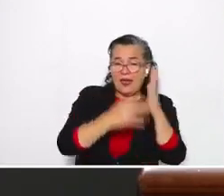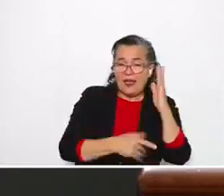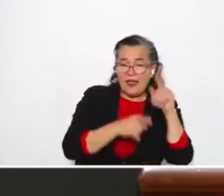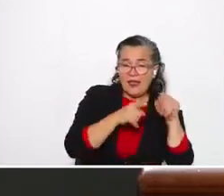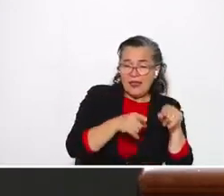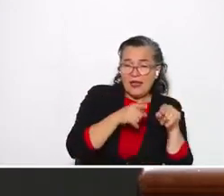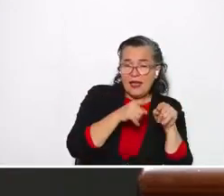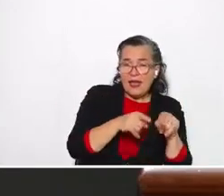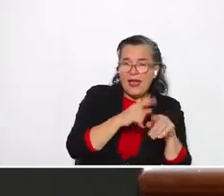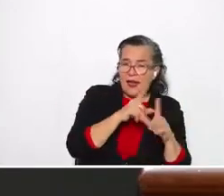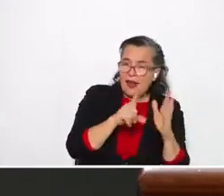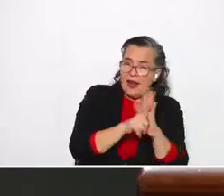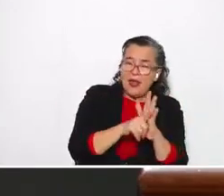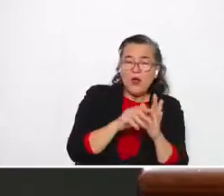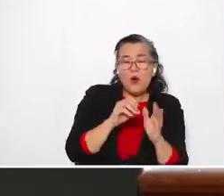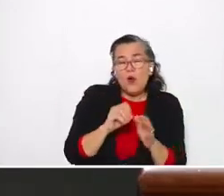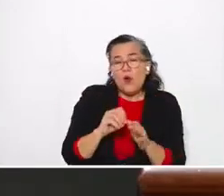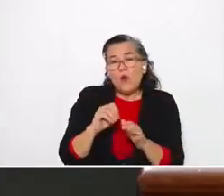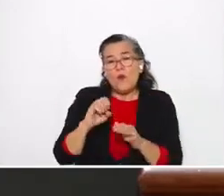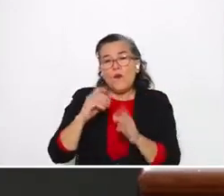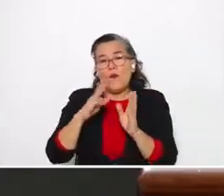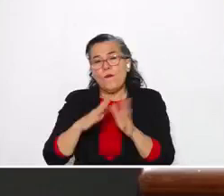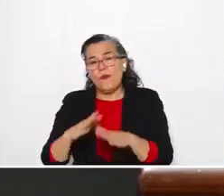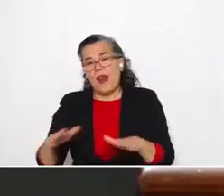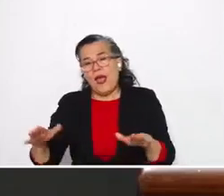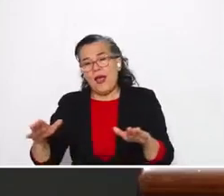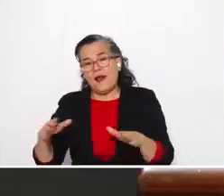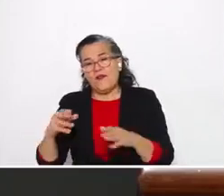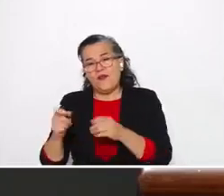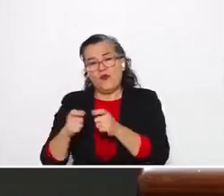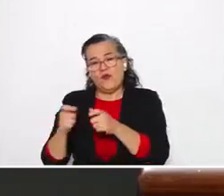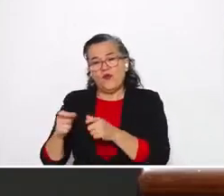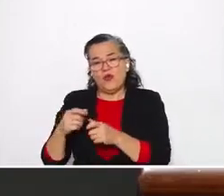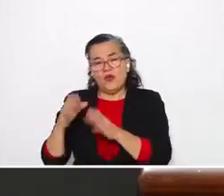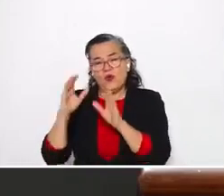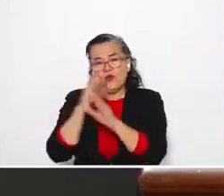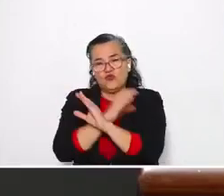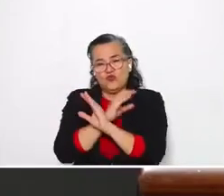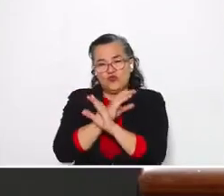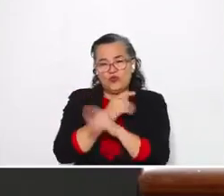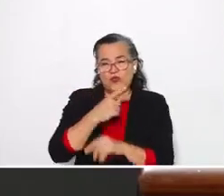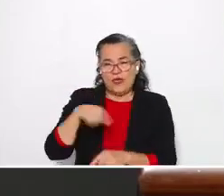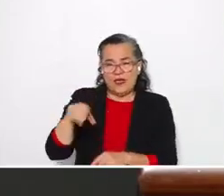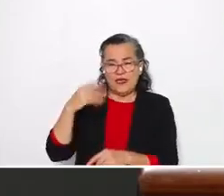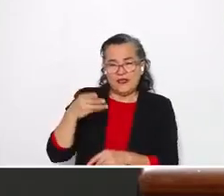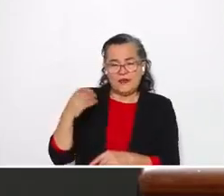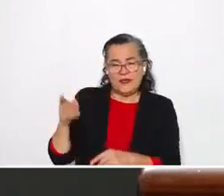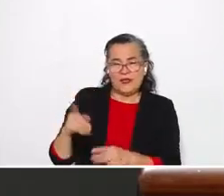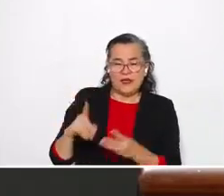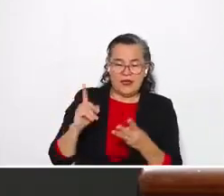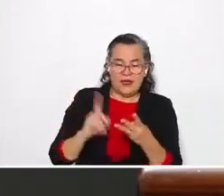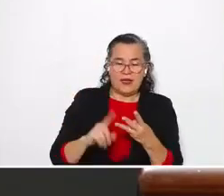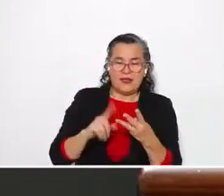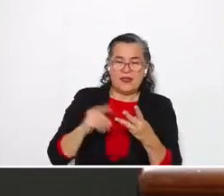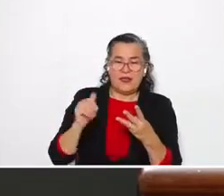al menos en un plan regulatorio que nos cobije en esta materia. Y un tercer